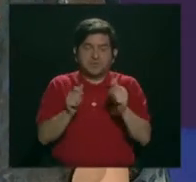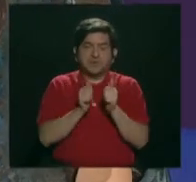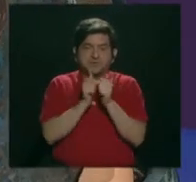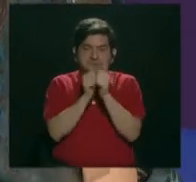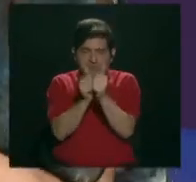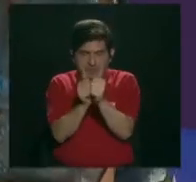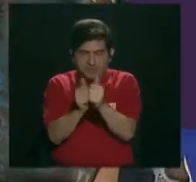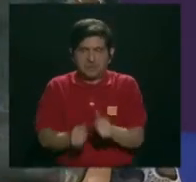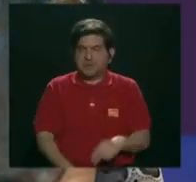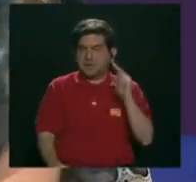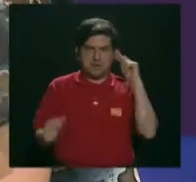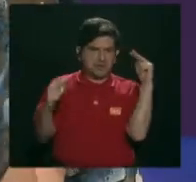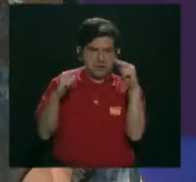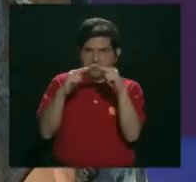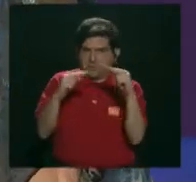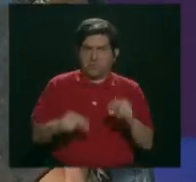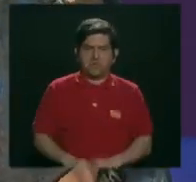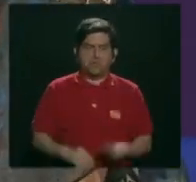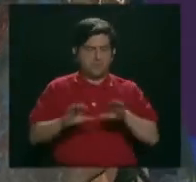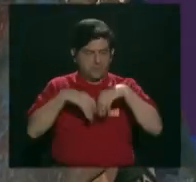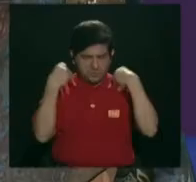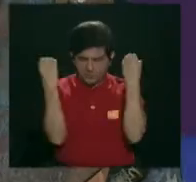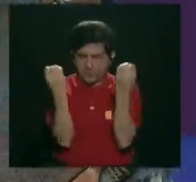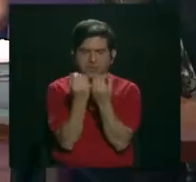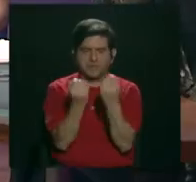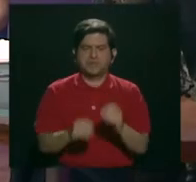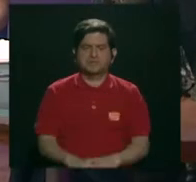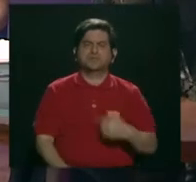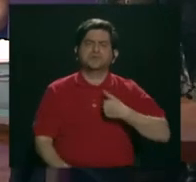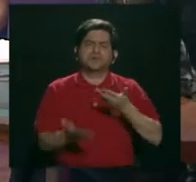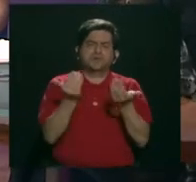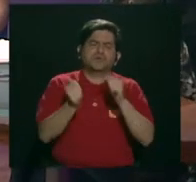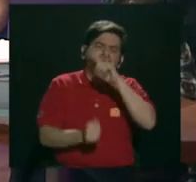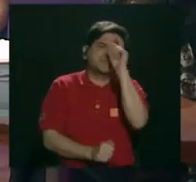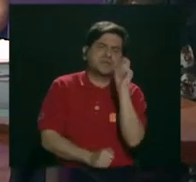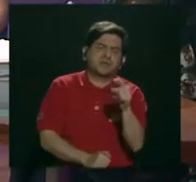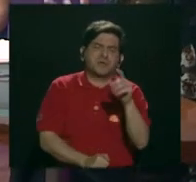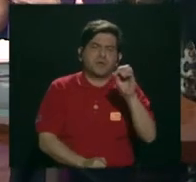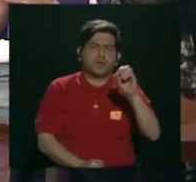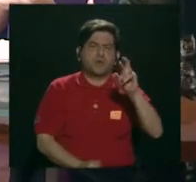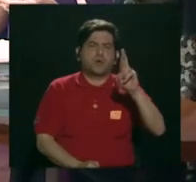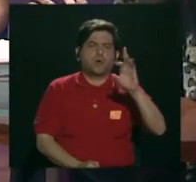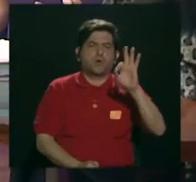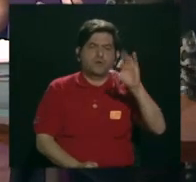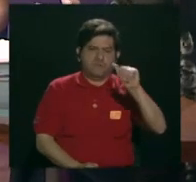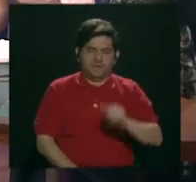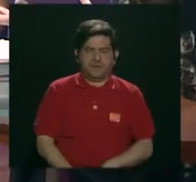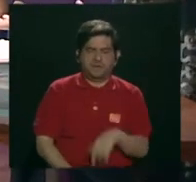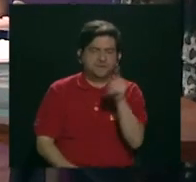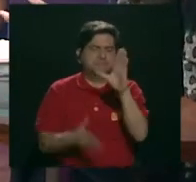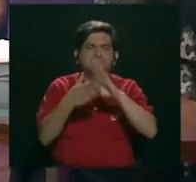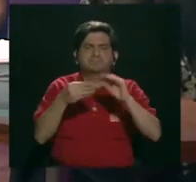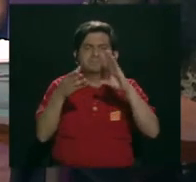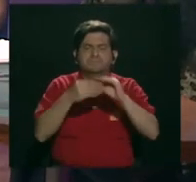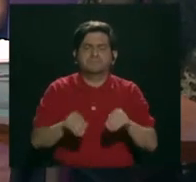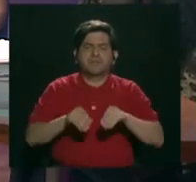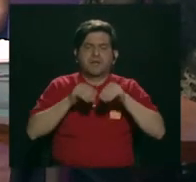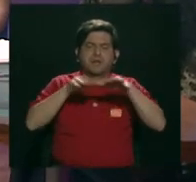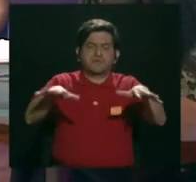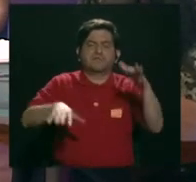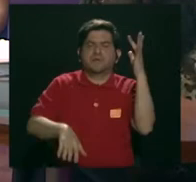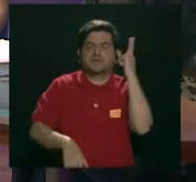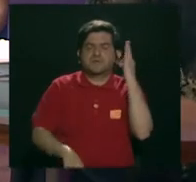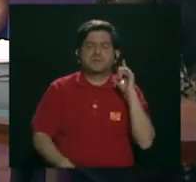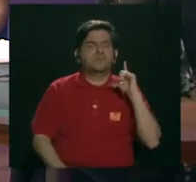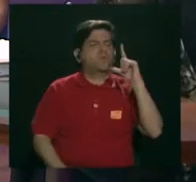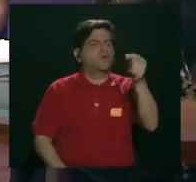aquí no conoce esa organización. Entonces quisiera preguntarte, Orfa, y que nos contés qué es la Red de Mujeres